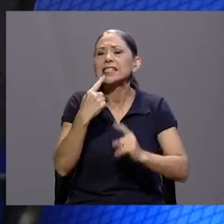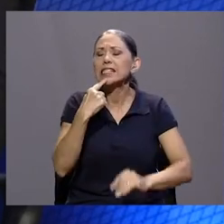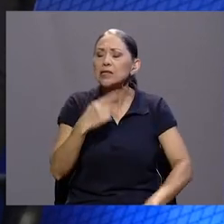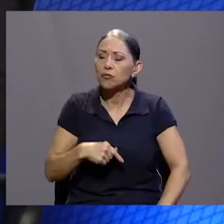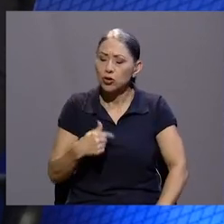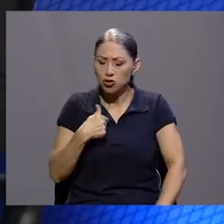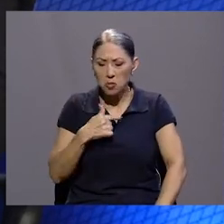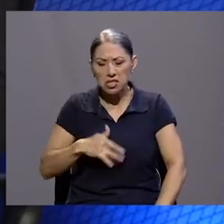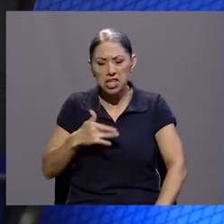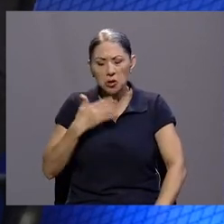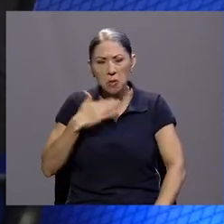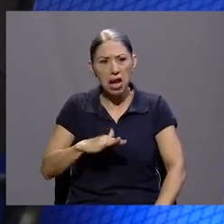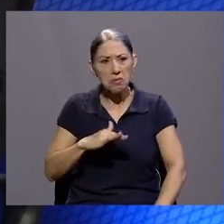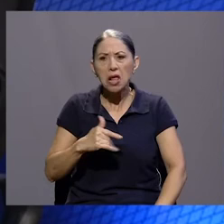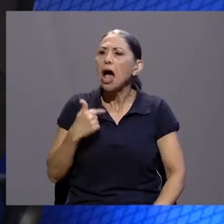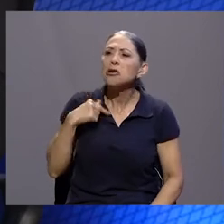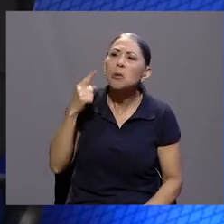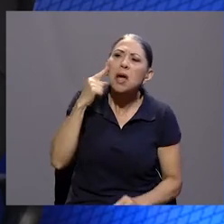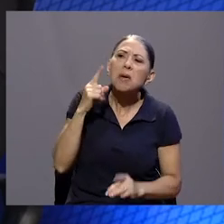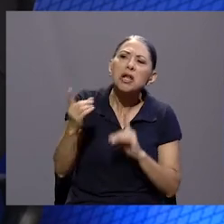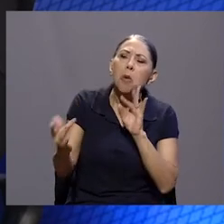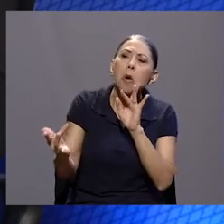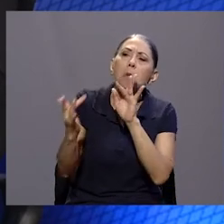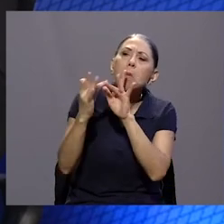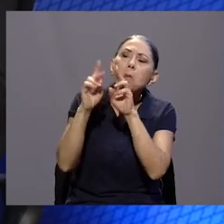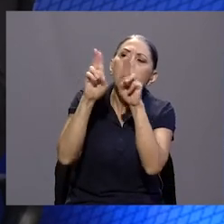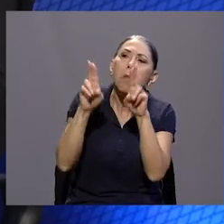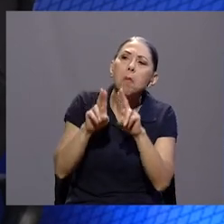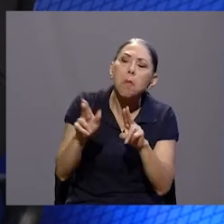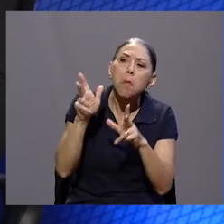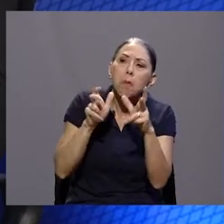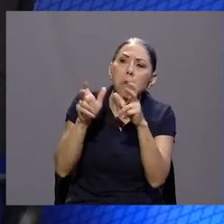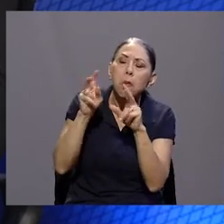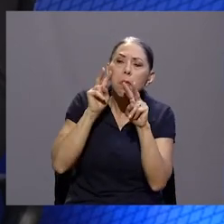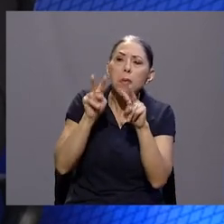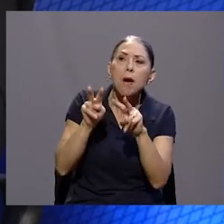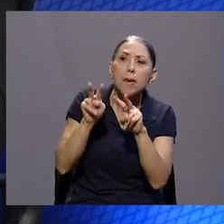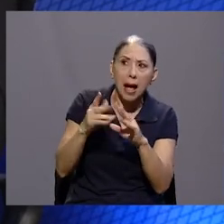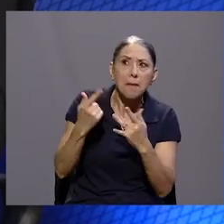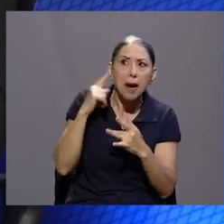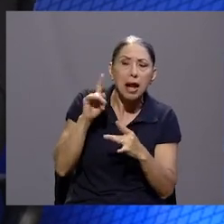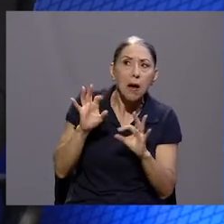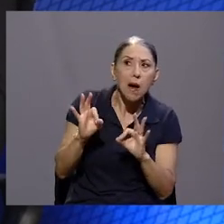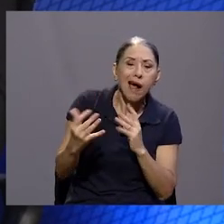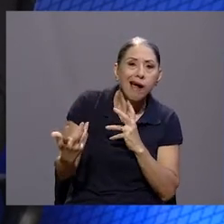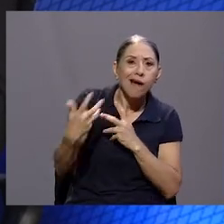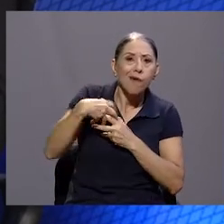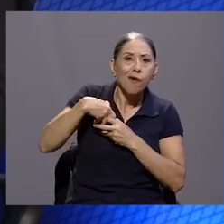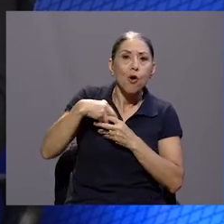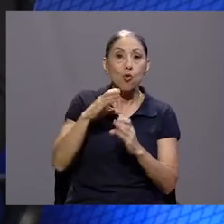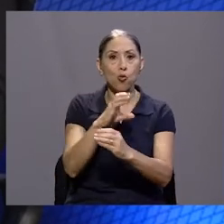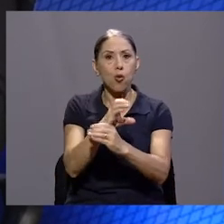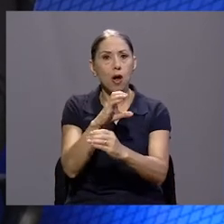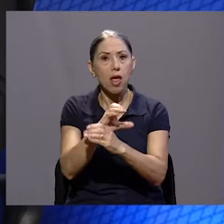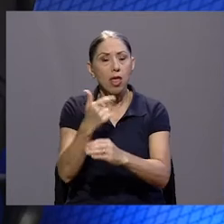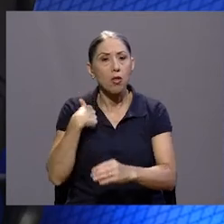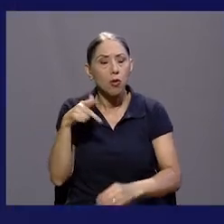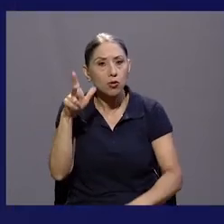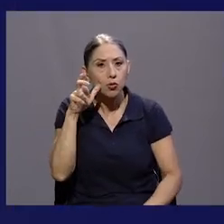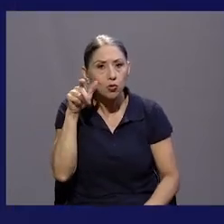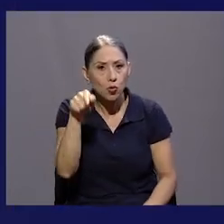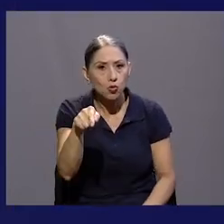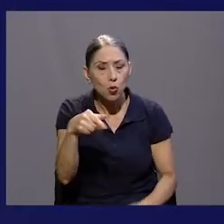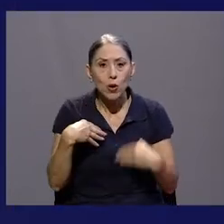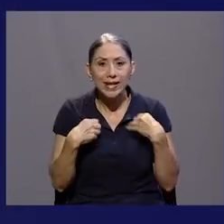bueno me siento muy mal voy a escuchar este podcast o voy a seguir a esta influencia lo voy a seguir tal página y tengo que tener cuidado en el contenido que escucho